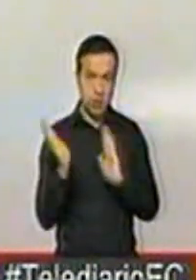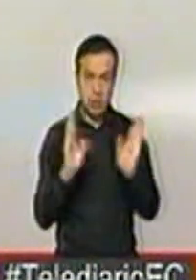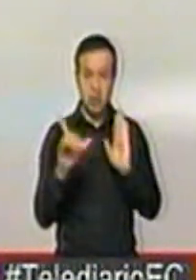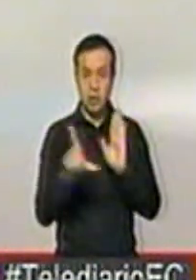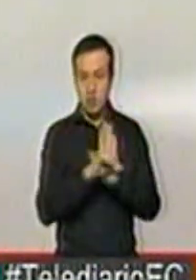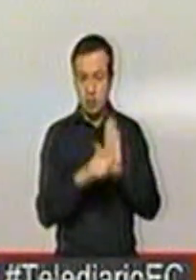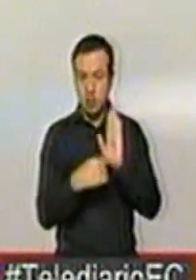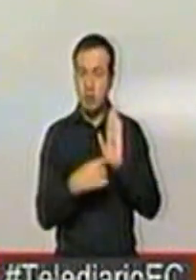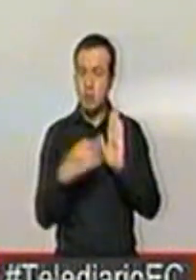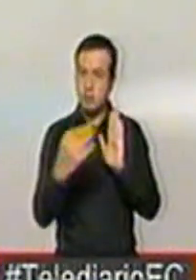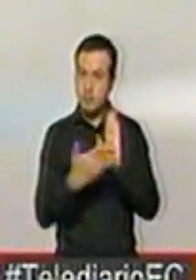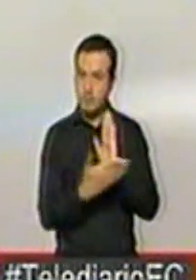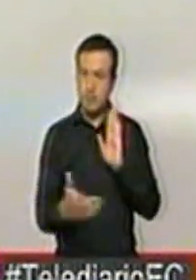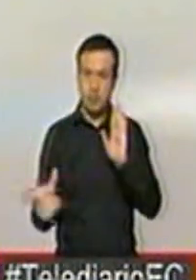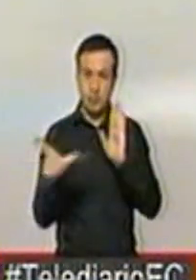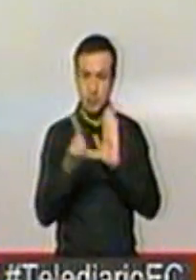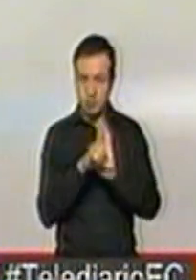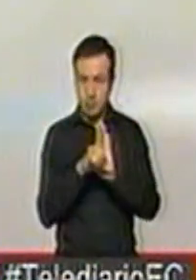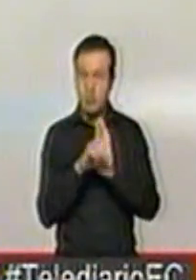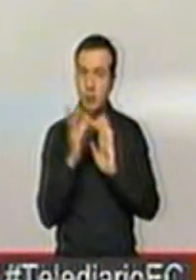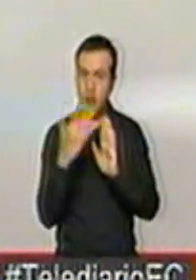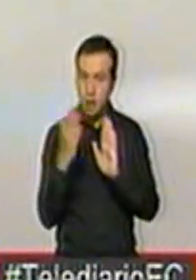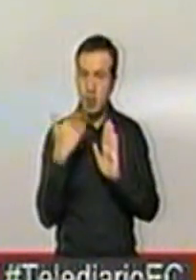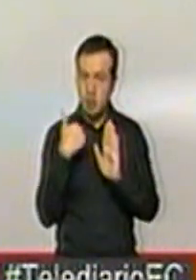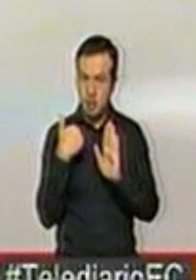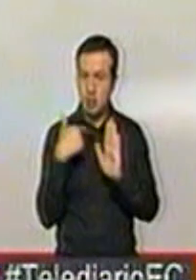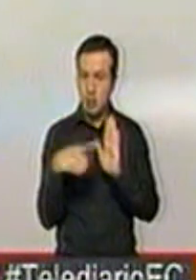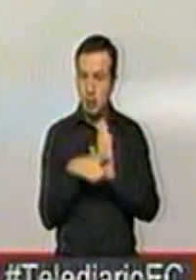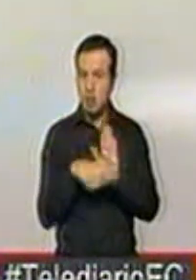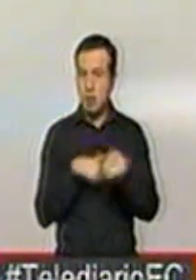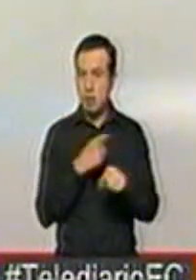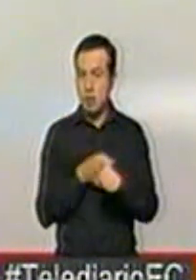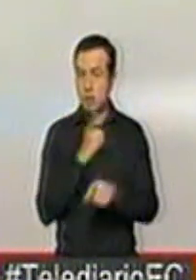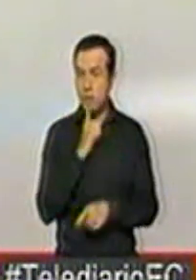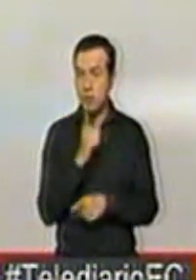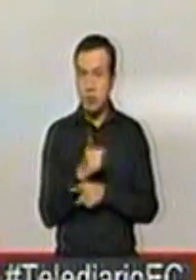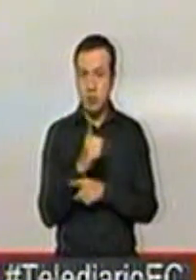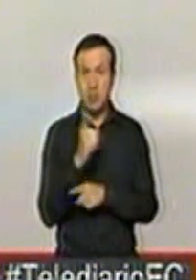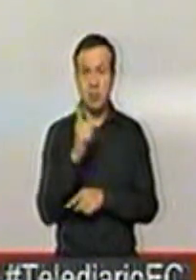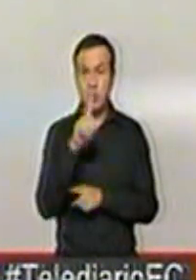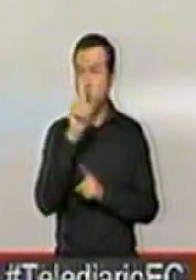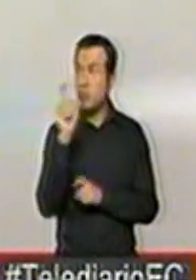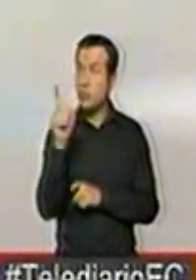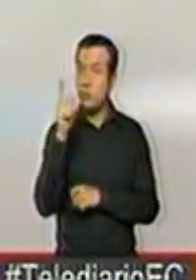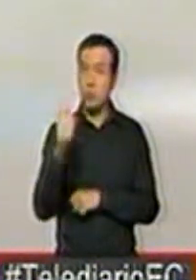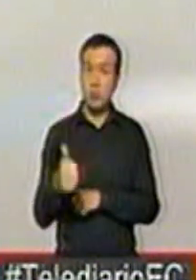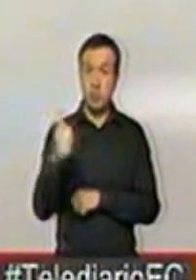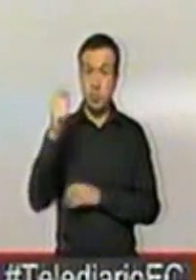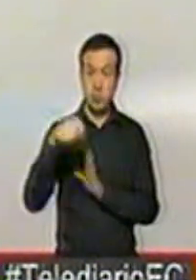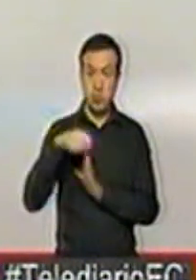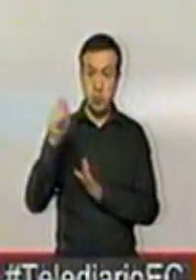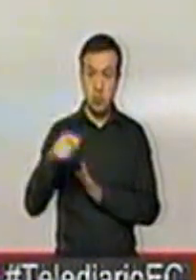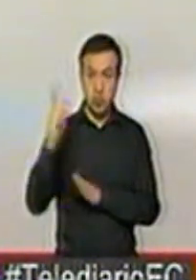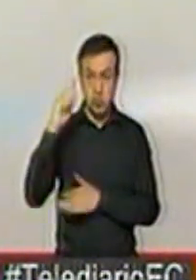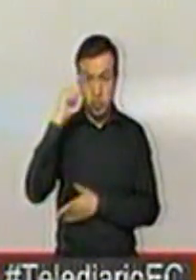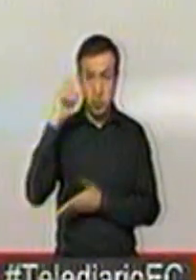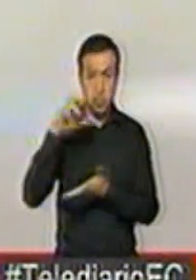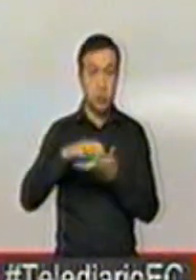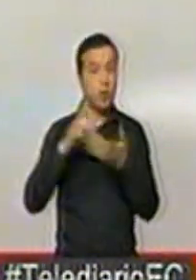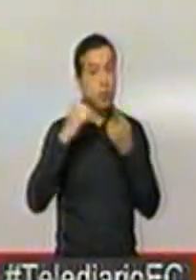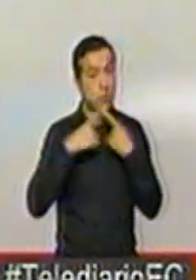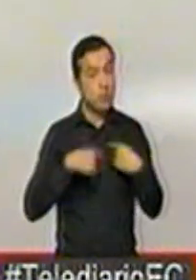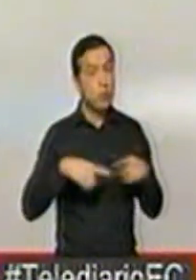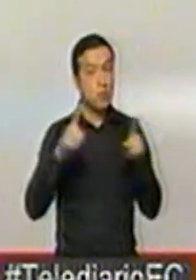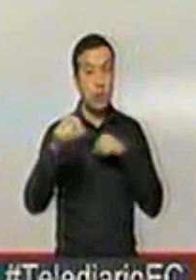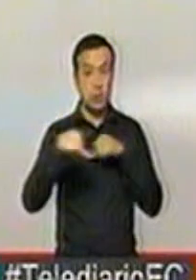jurídico en el código orgánico en este caso específico con la consulta de la procuraduría general del estado tenemos que declarar porque la